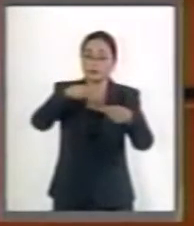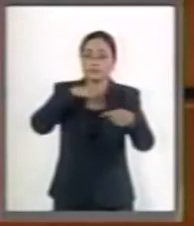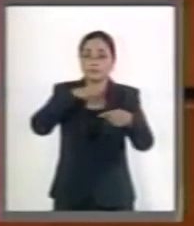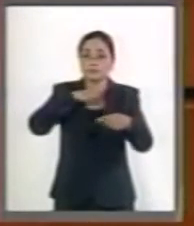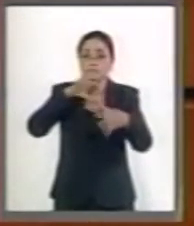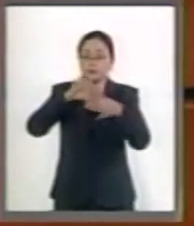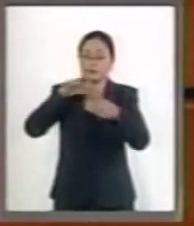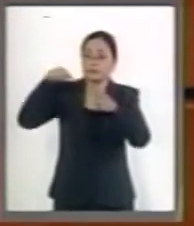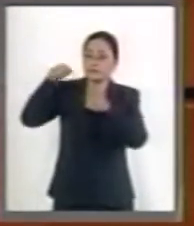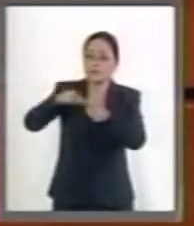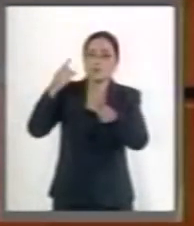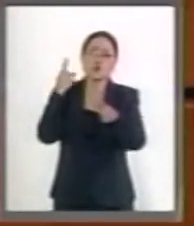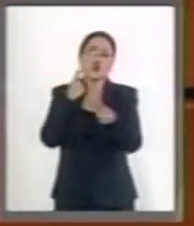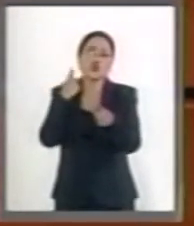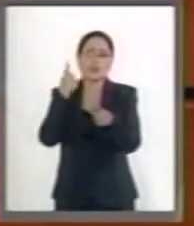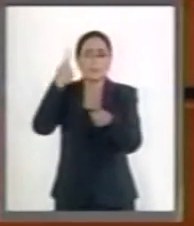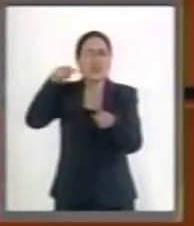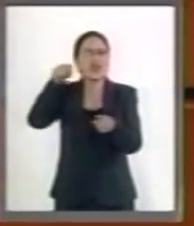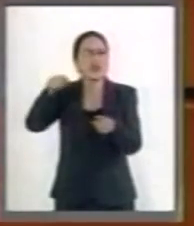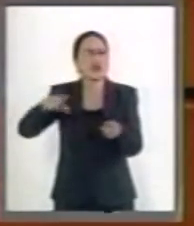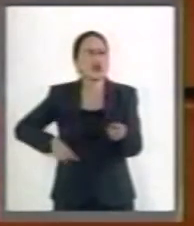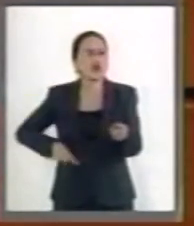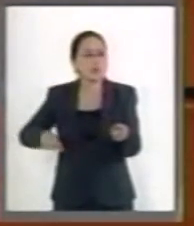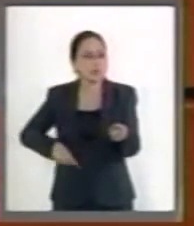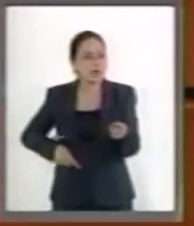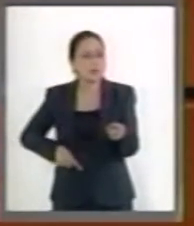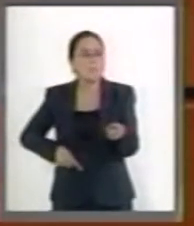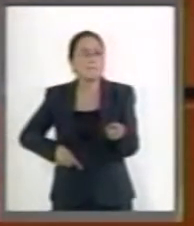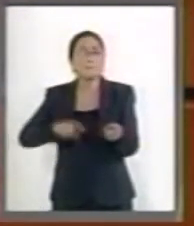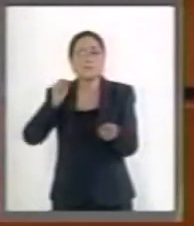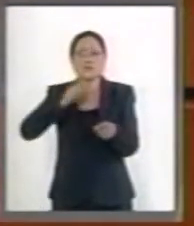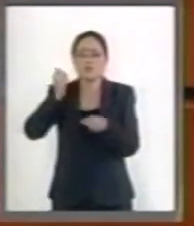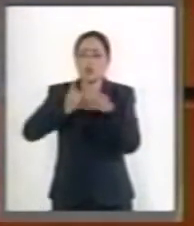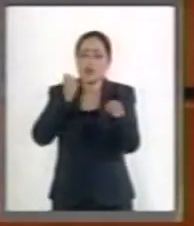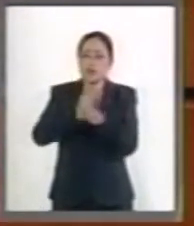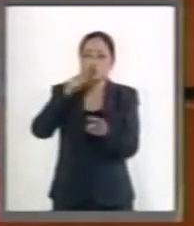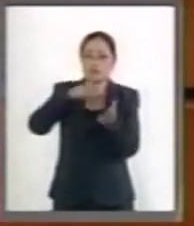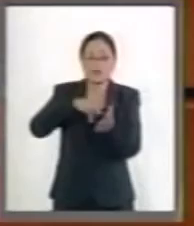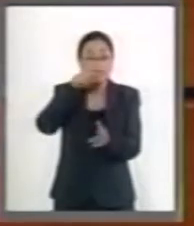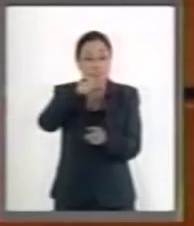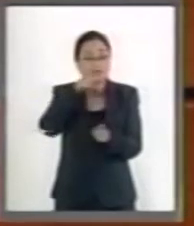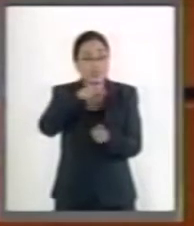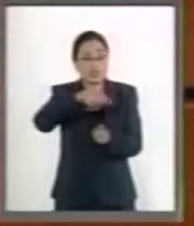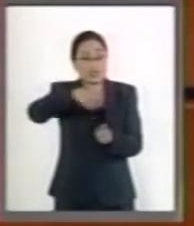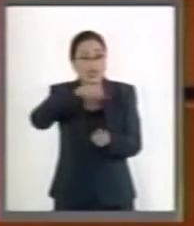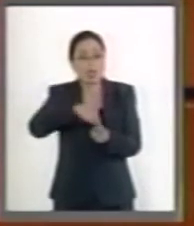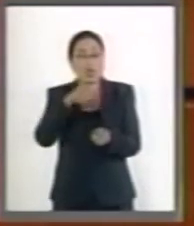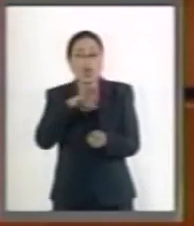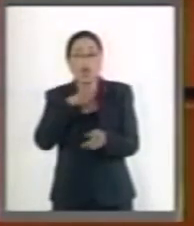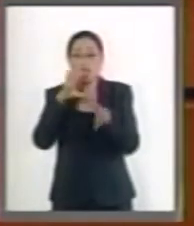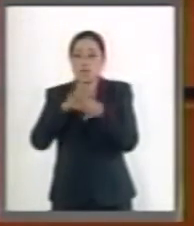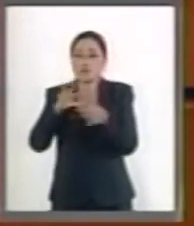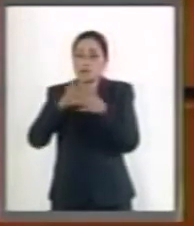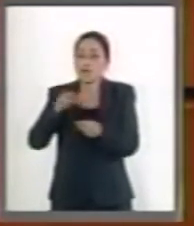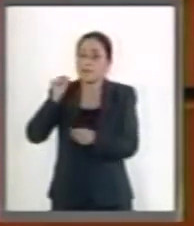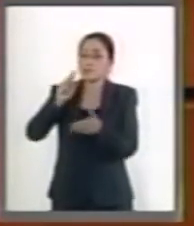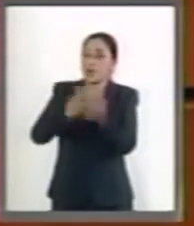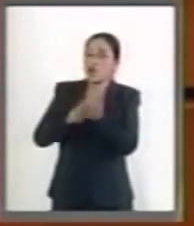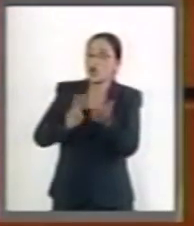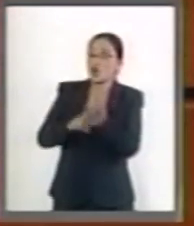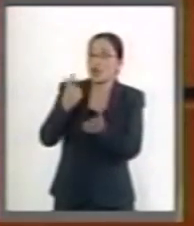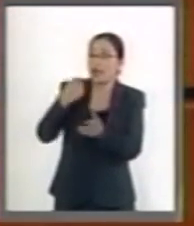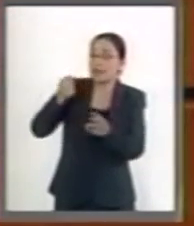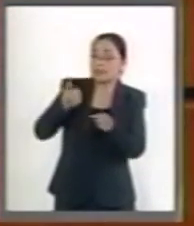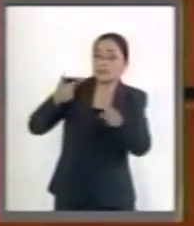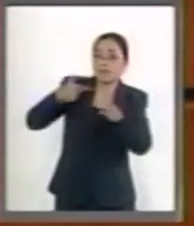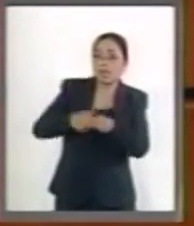estrictamente políticas, para que el gobierno a partir del 2017 argumente que los gasolinazos no